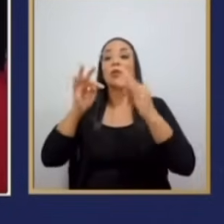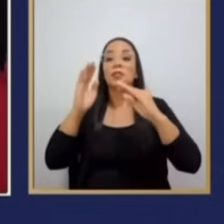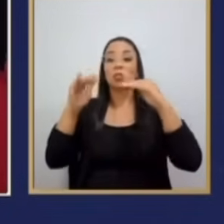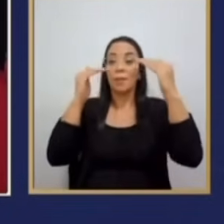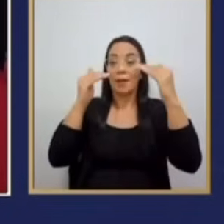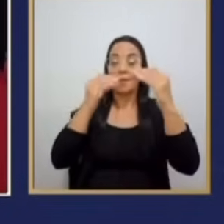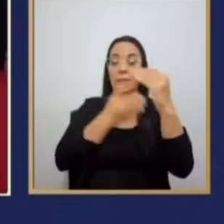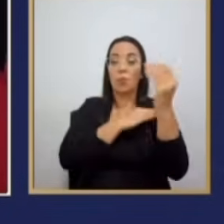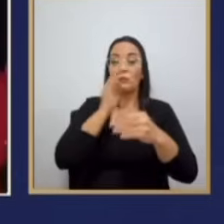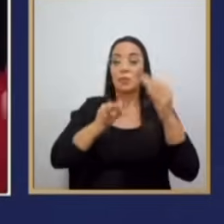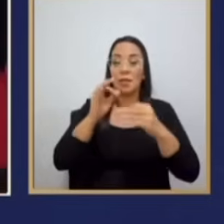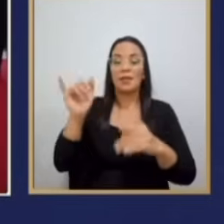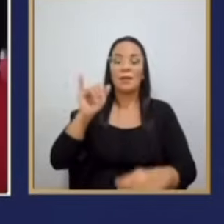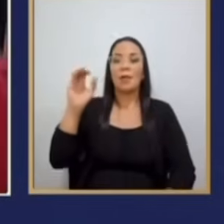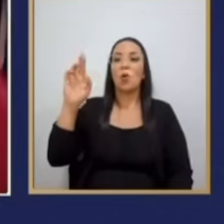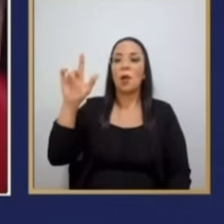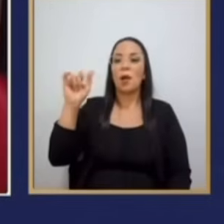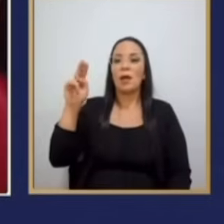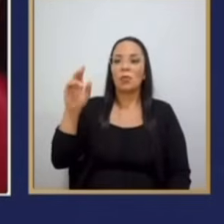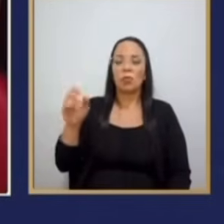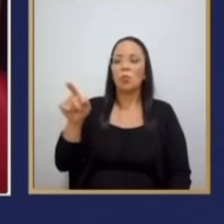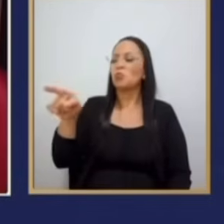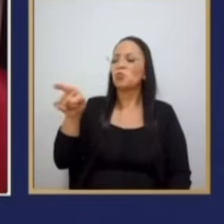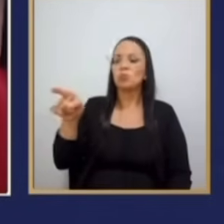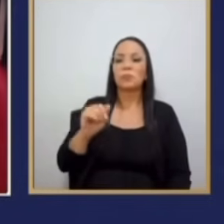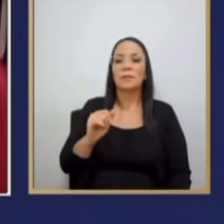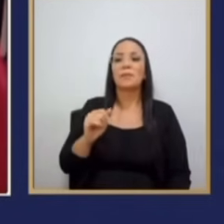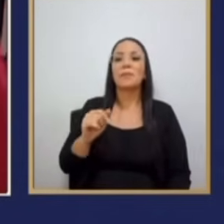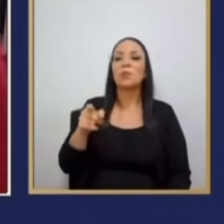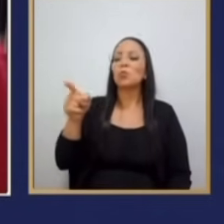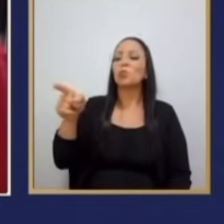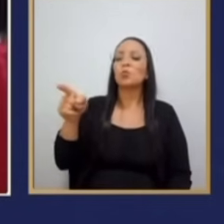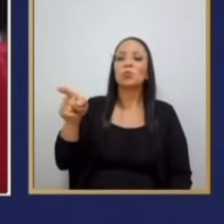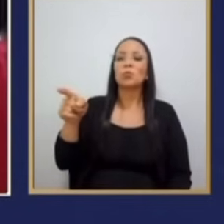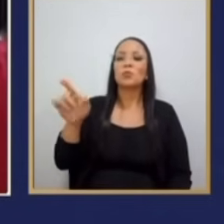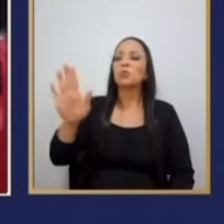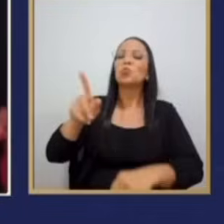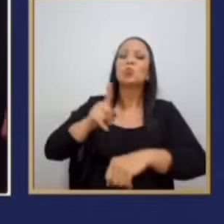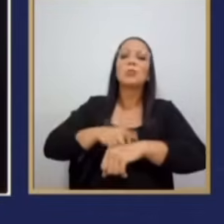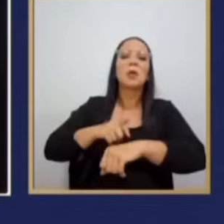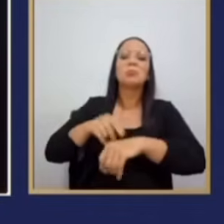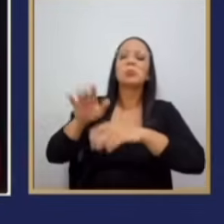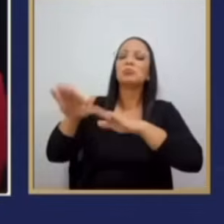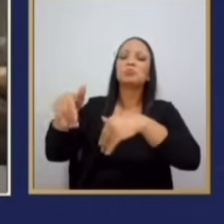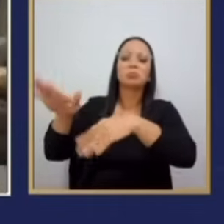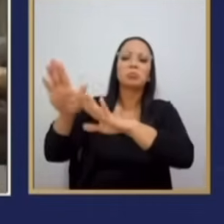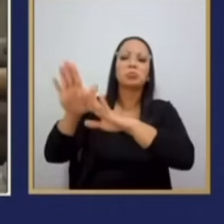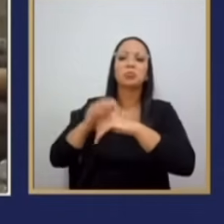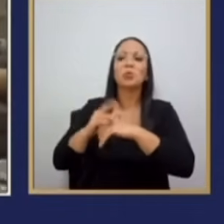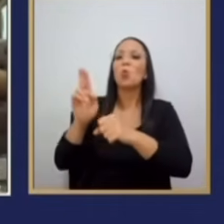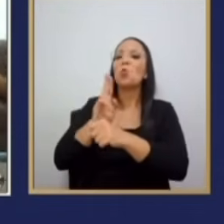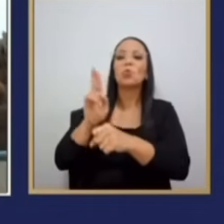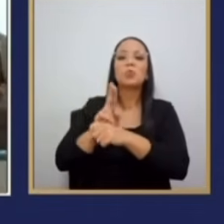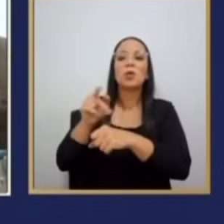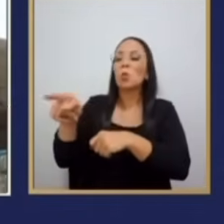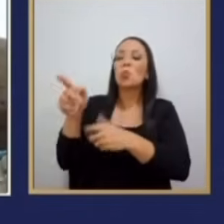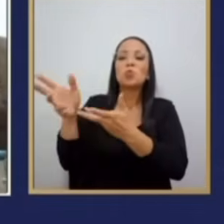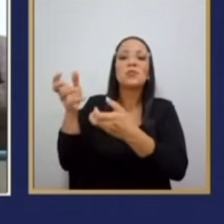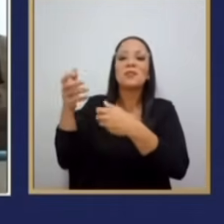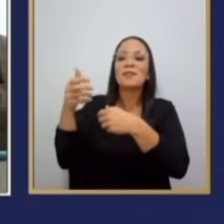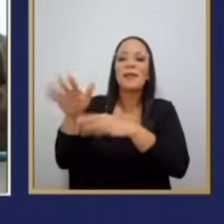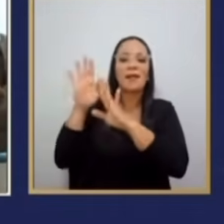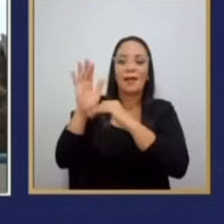también, don Orlando, va a poder, don Orlando Aguirre, va a poder usar su tiempo en la manera en que usted lo vea